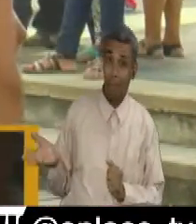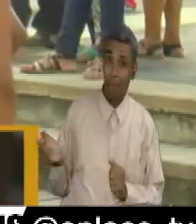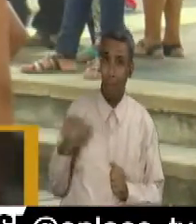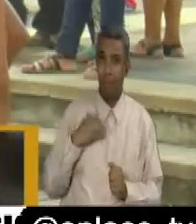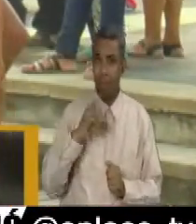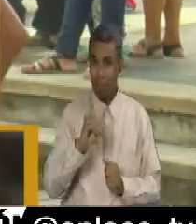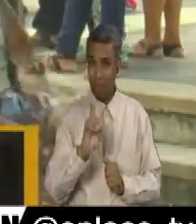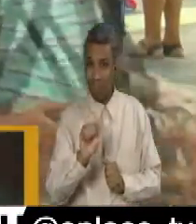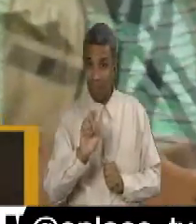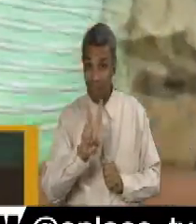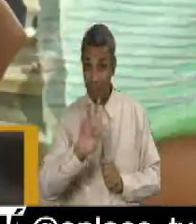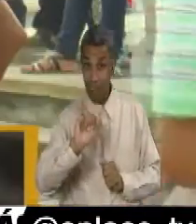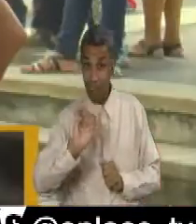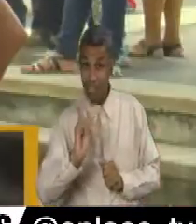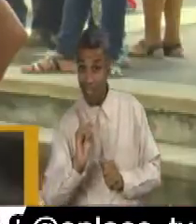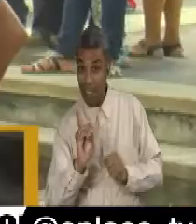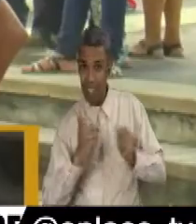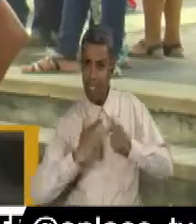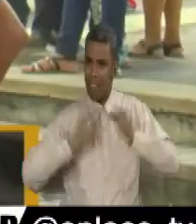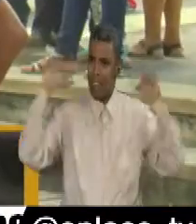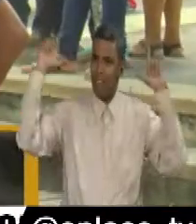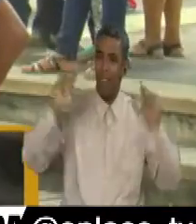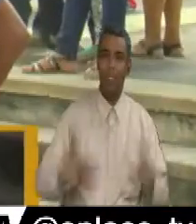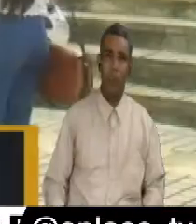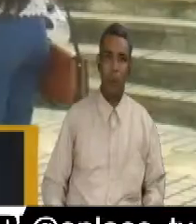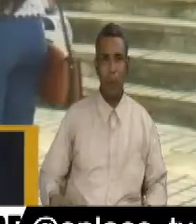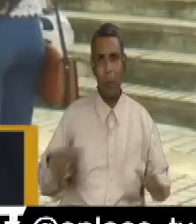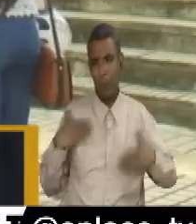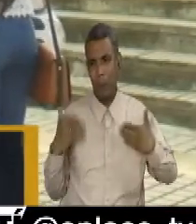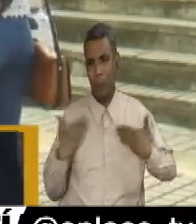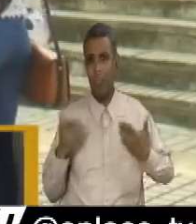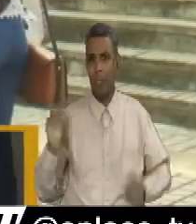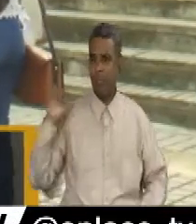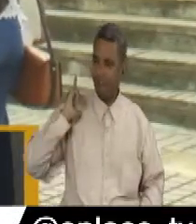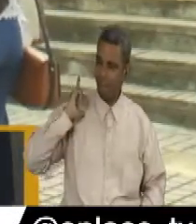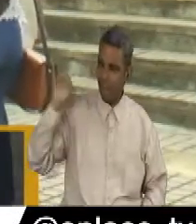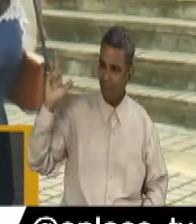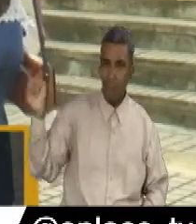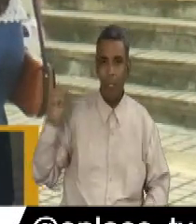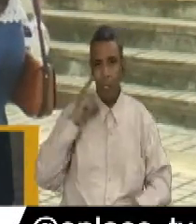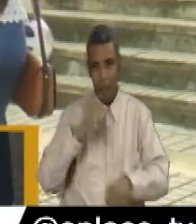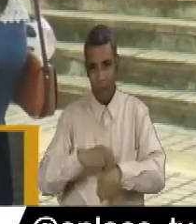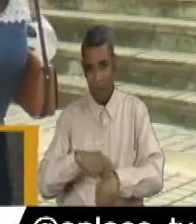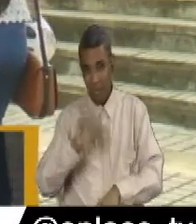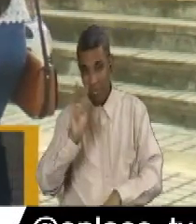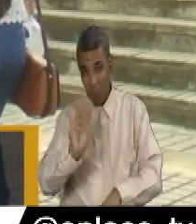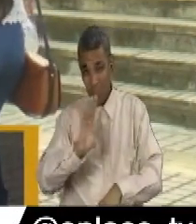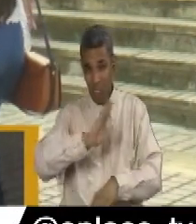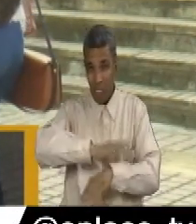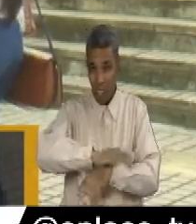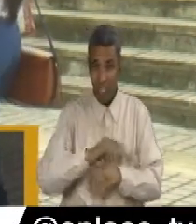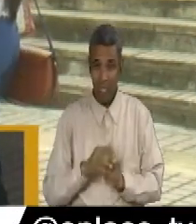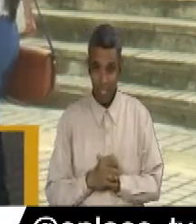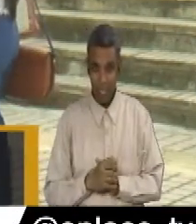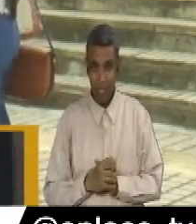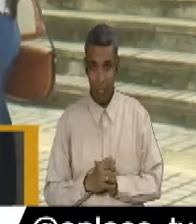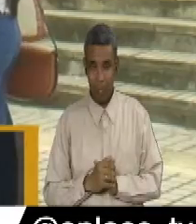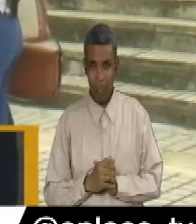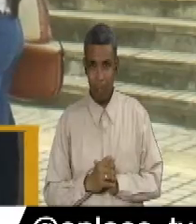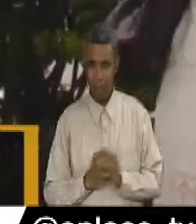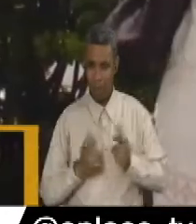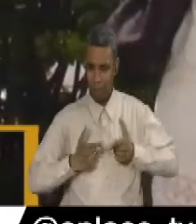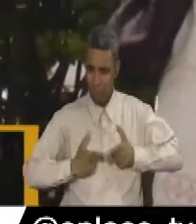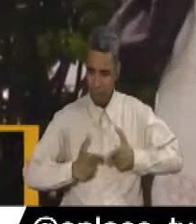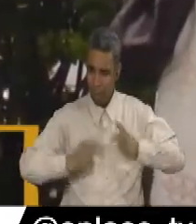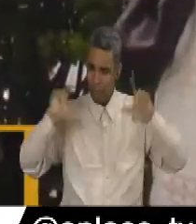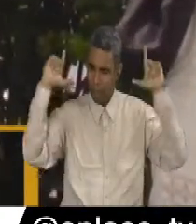Ravelo su libertad. Hacia las 4 en punto de la tarde, el líder de los derechos humanos recobró precisamente esa libertad que